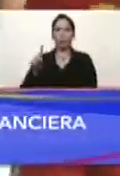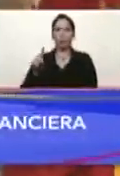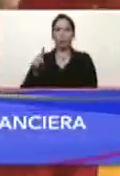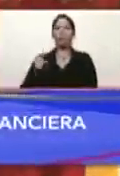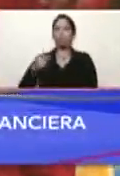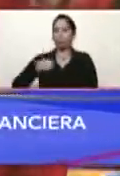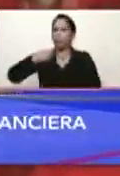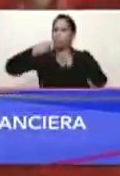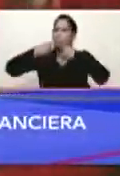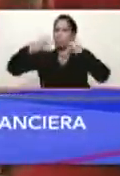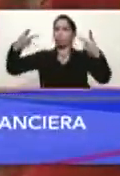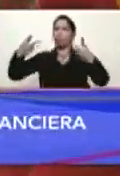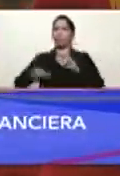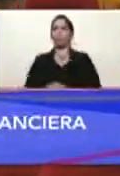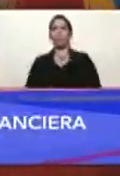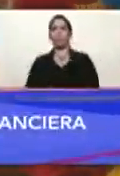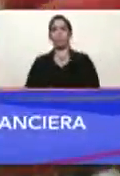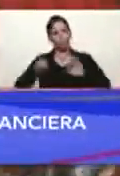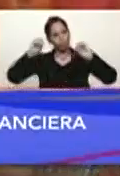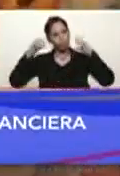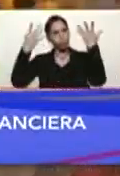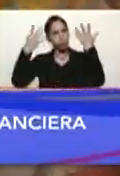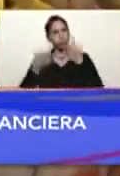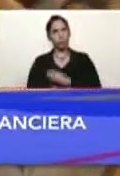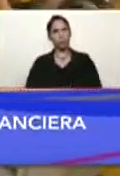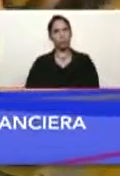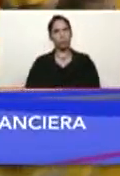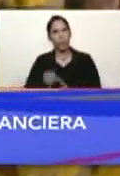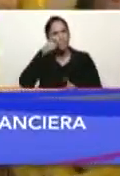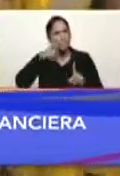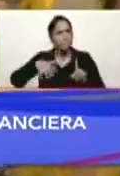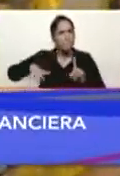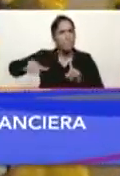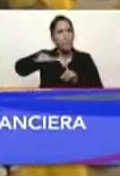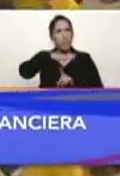decreto. Y así lo lograremos, pueblo de Venezuela.